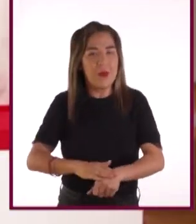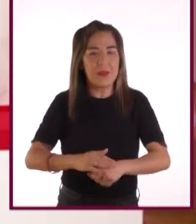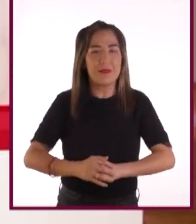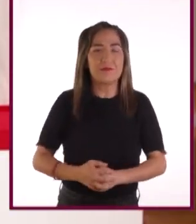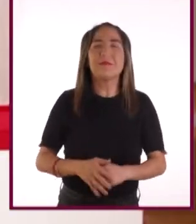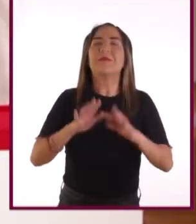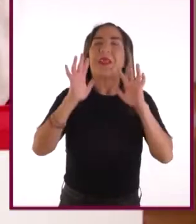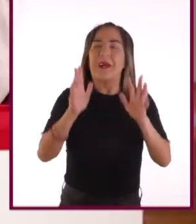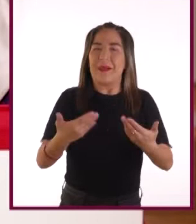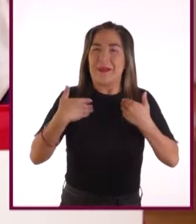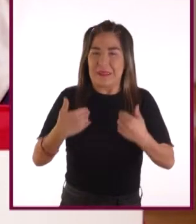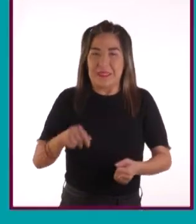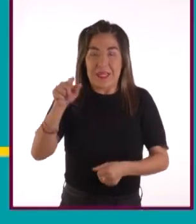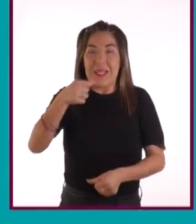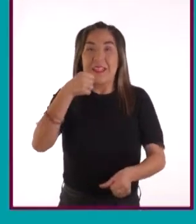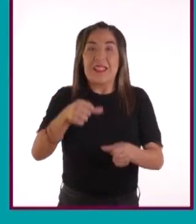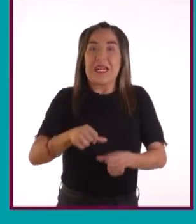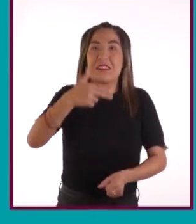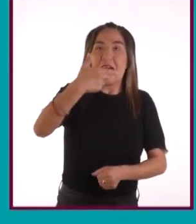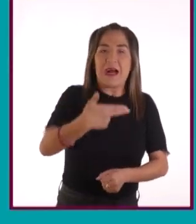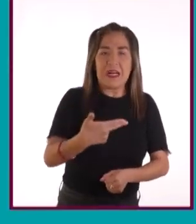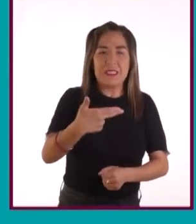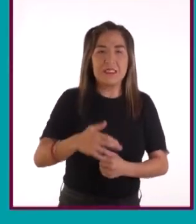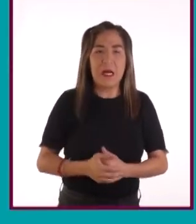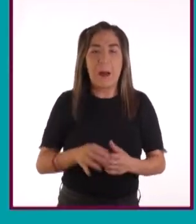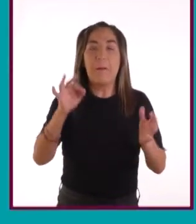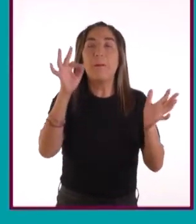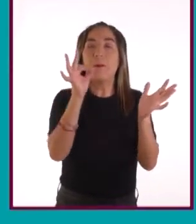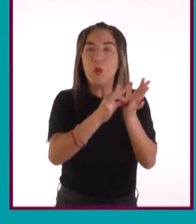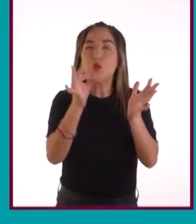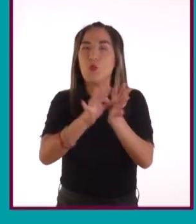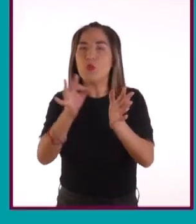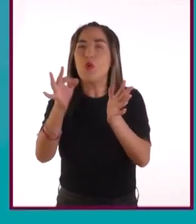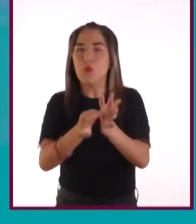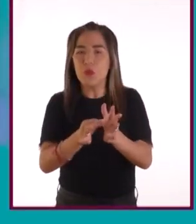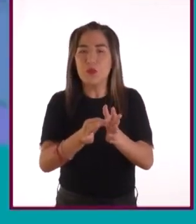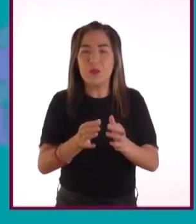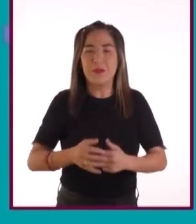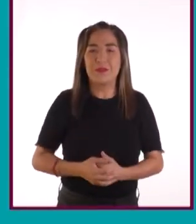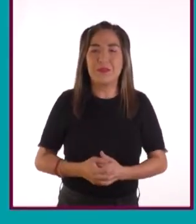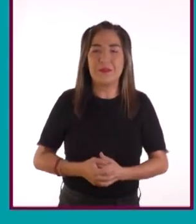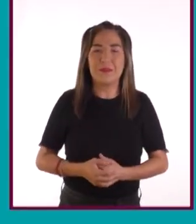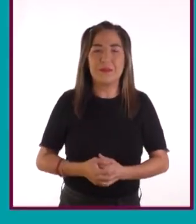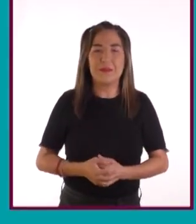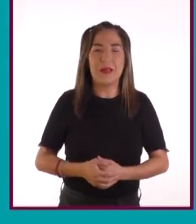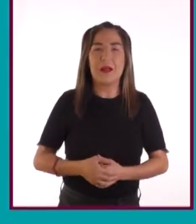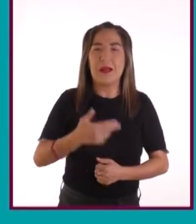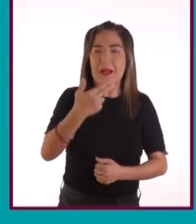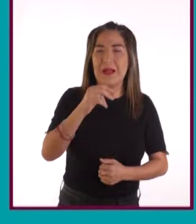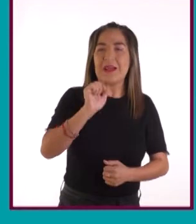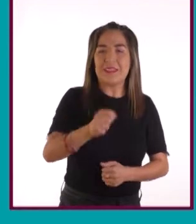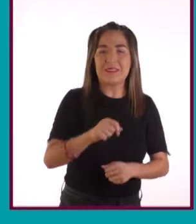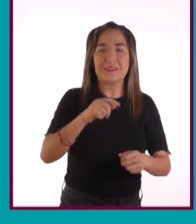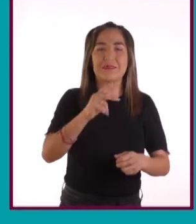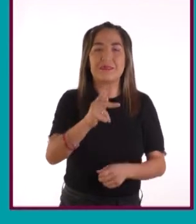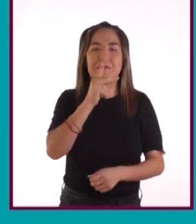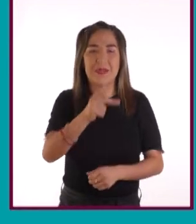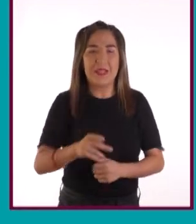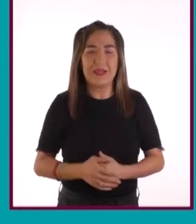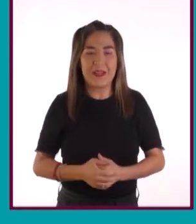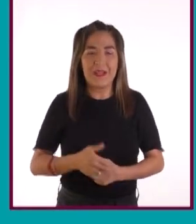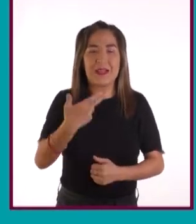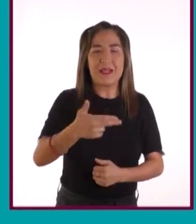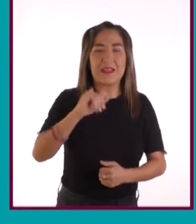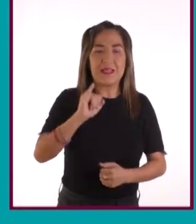Ah, ok. Para la letra H, que es punto, punto, punto, punto, queda perfecto Himalaya,